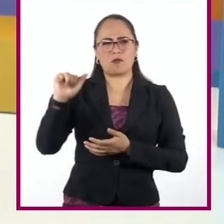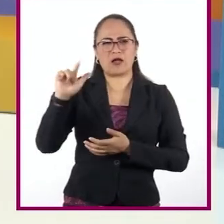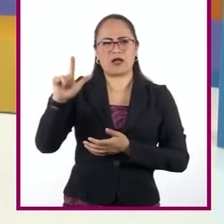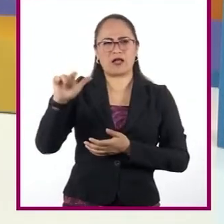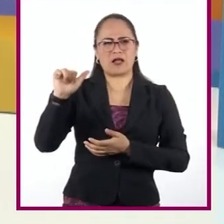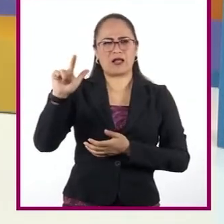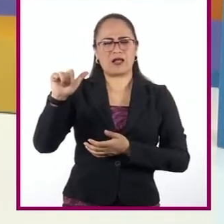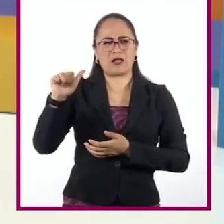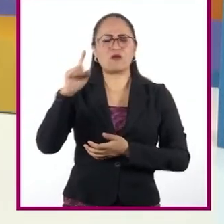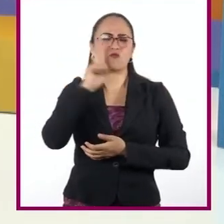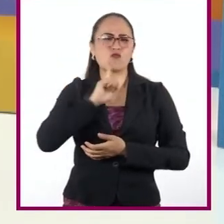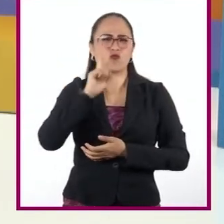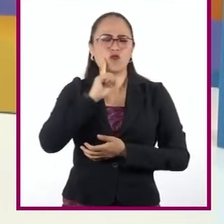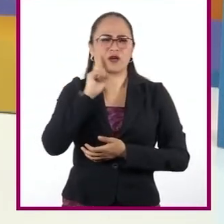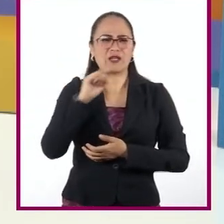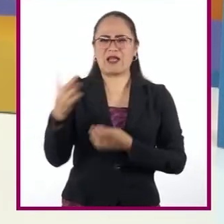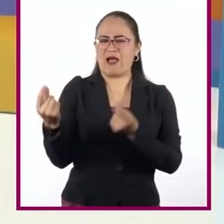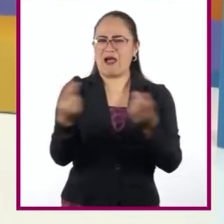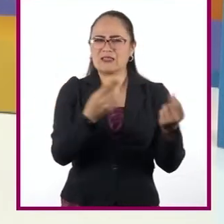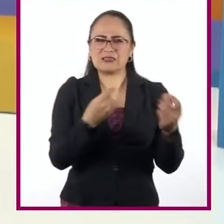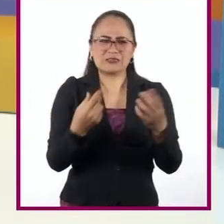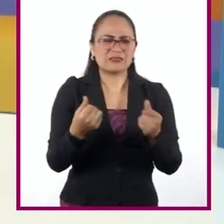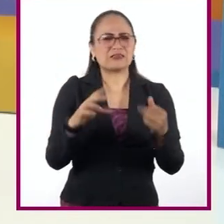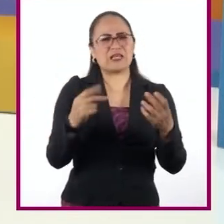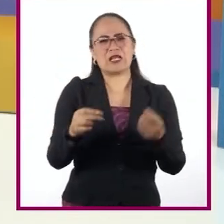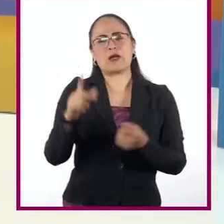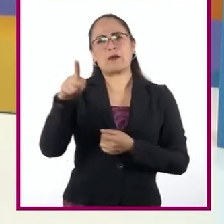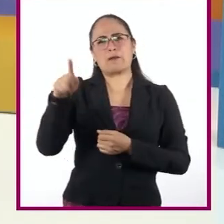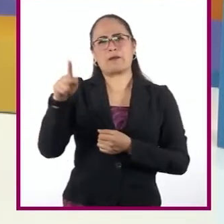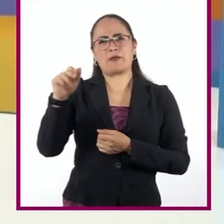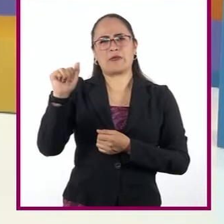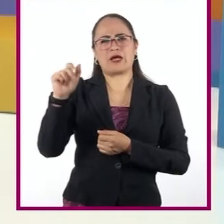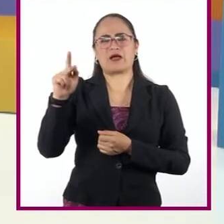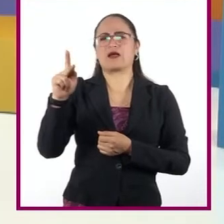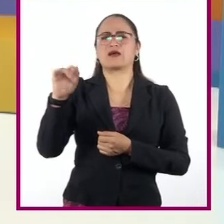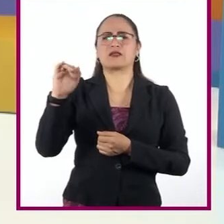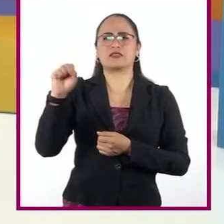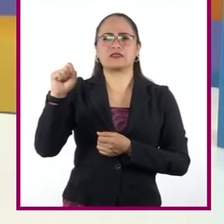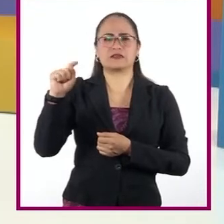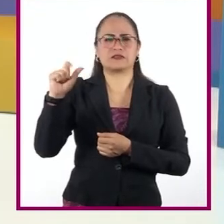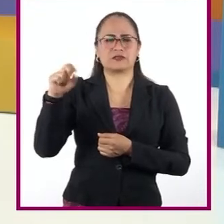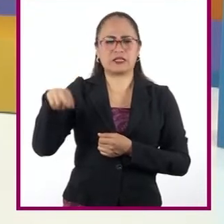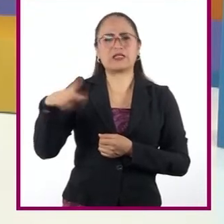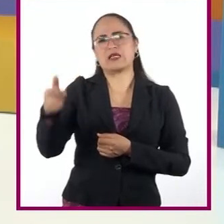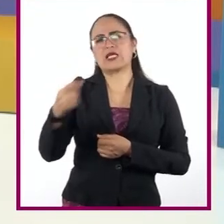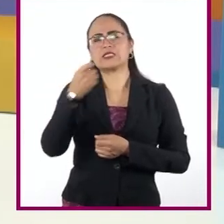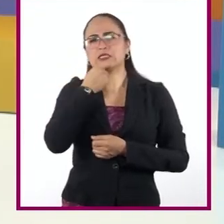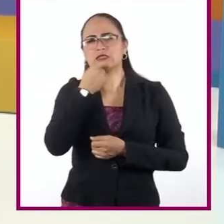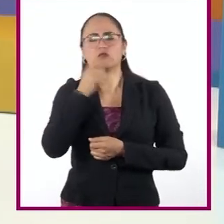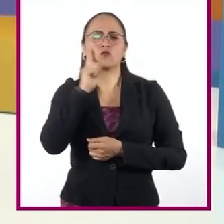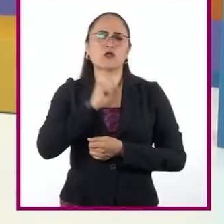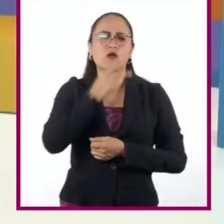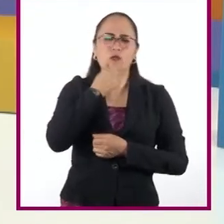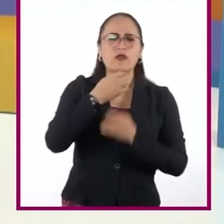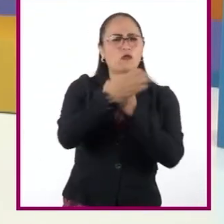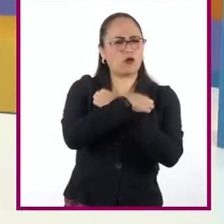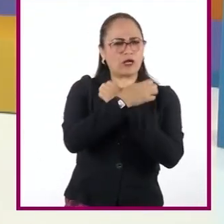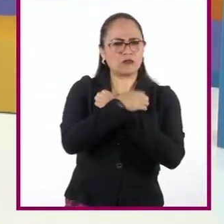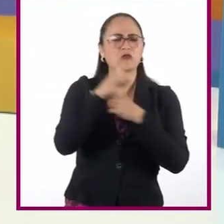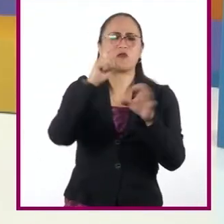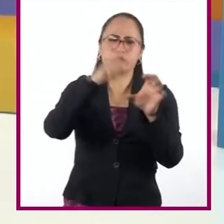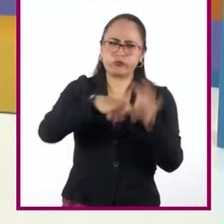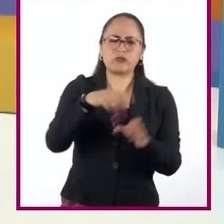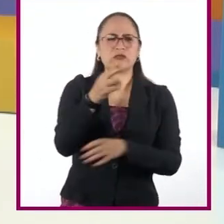trata de una activista pakistaní que defendía el acceso de los niños y niñas a la educación en su país. A